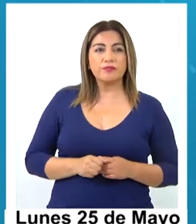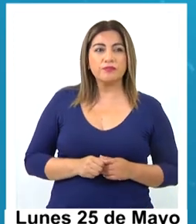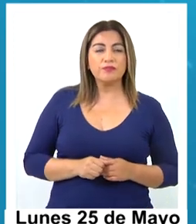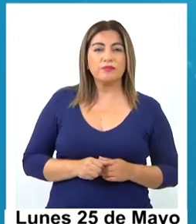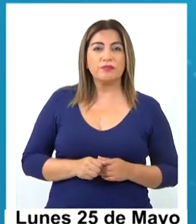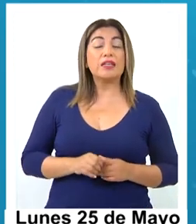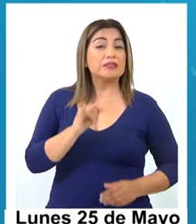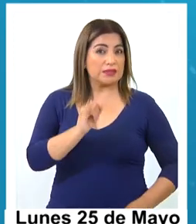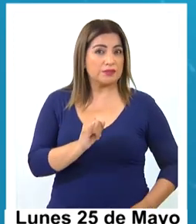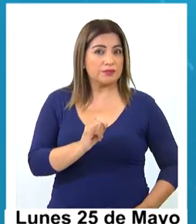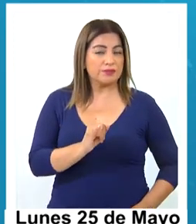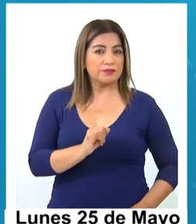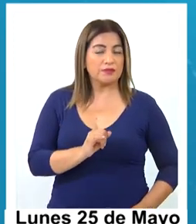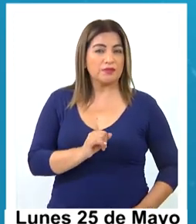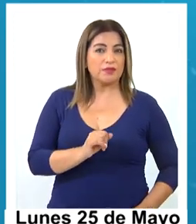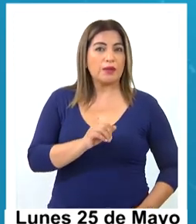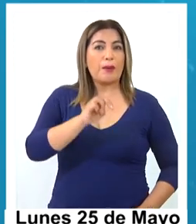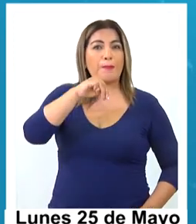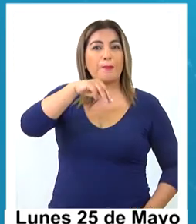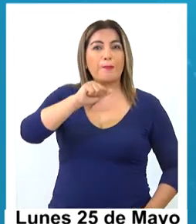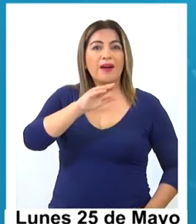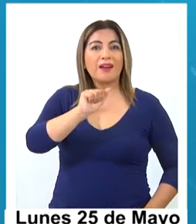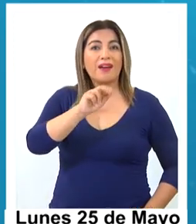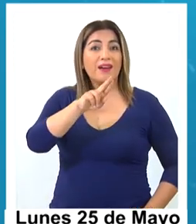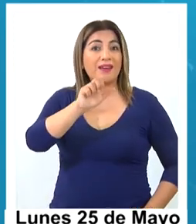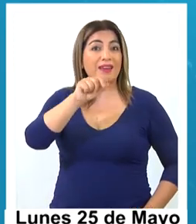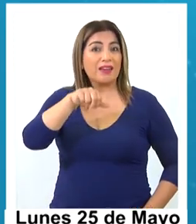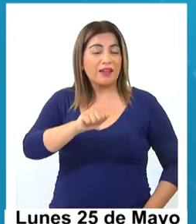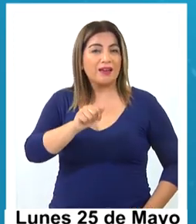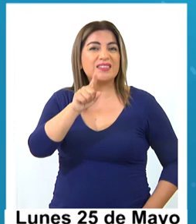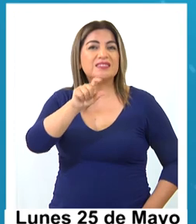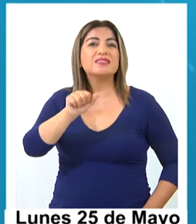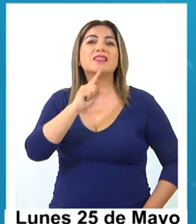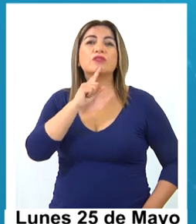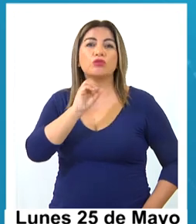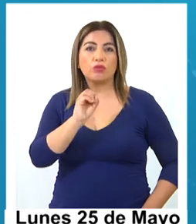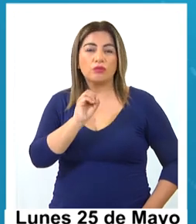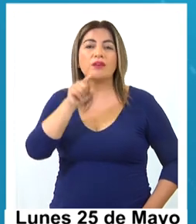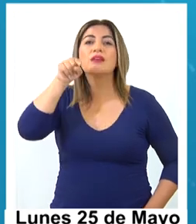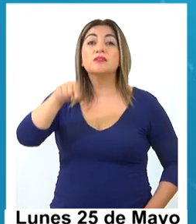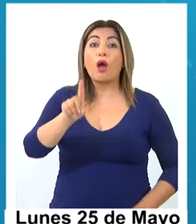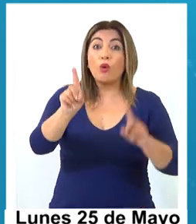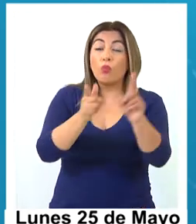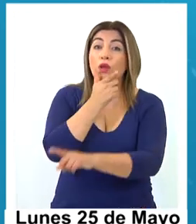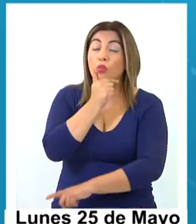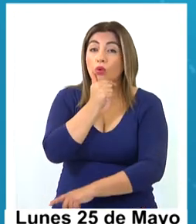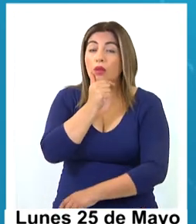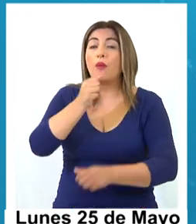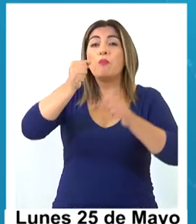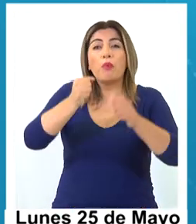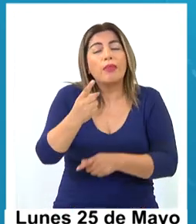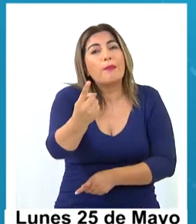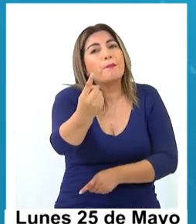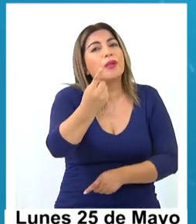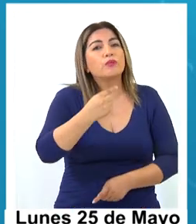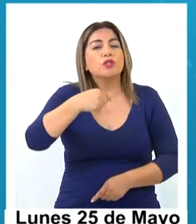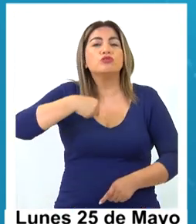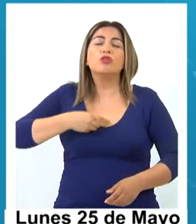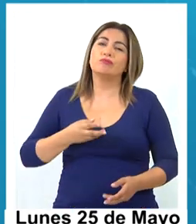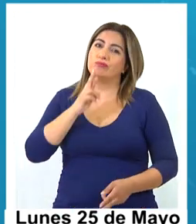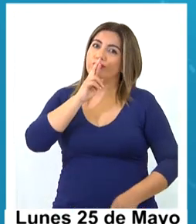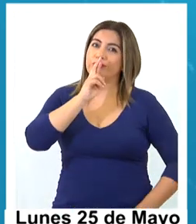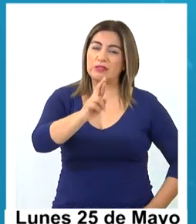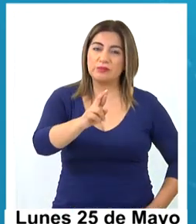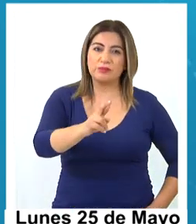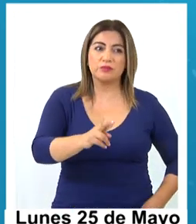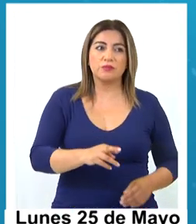tanto si era santo cines al final entonces cualquier duda que tengan no duden en contactarme